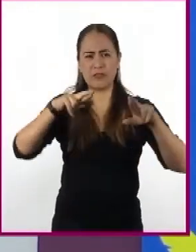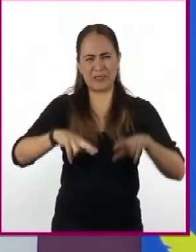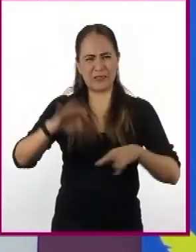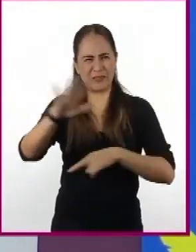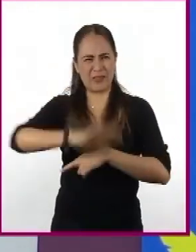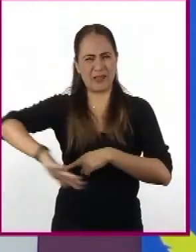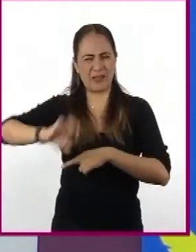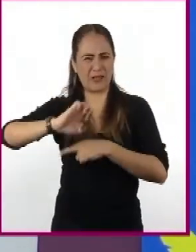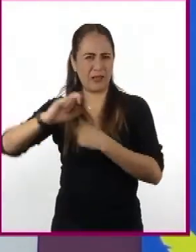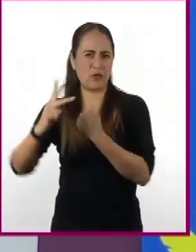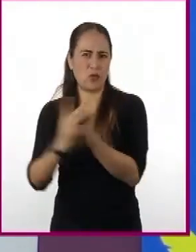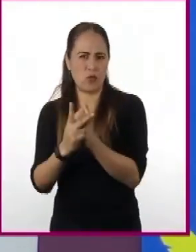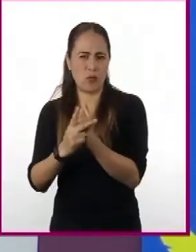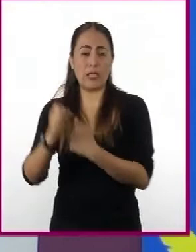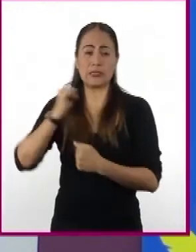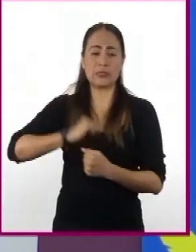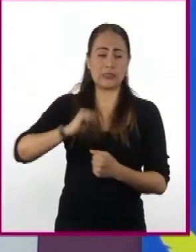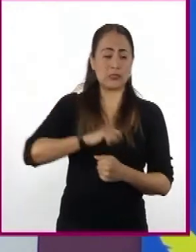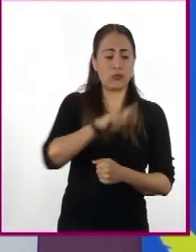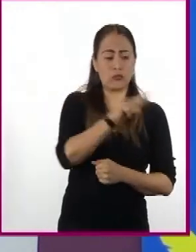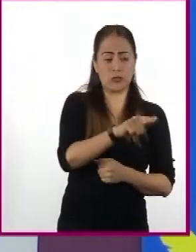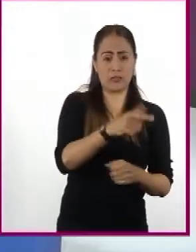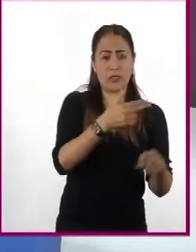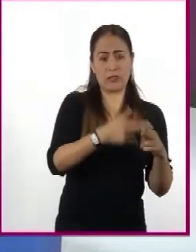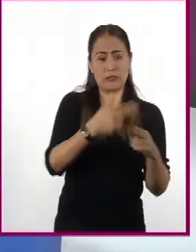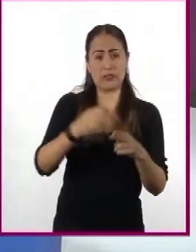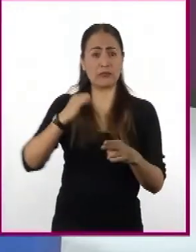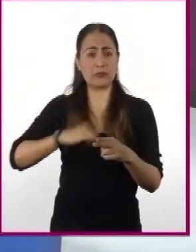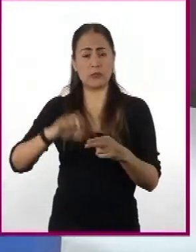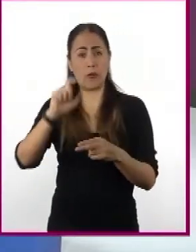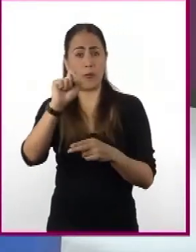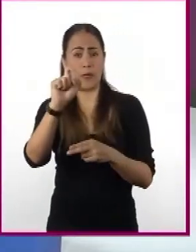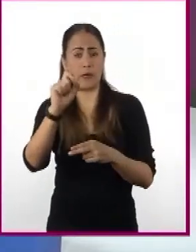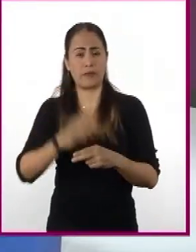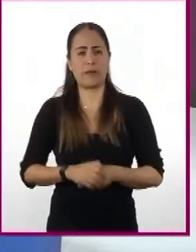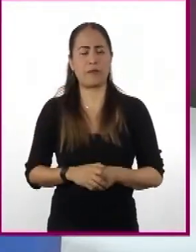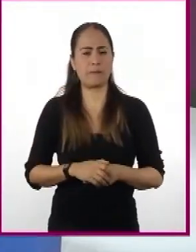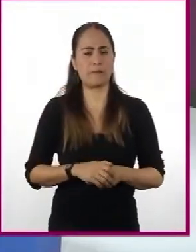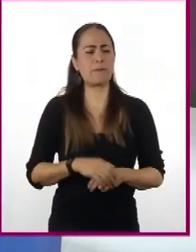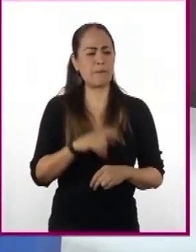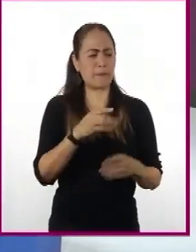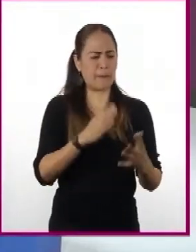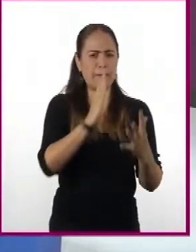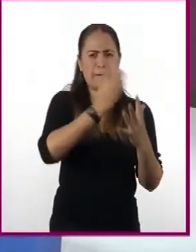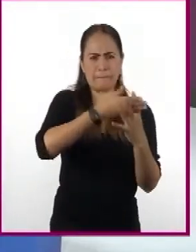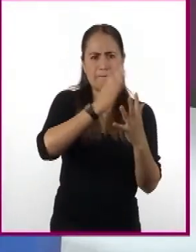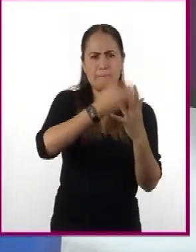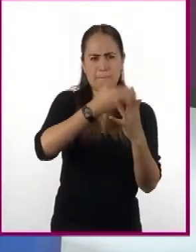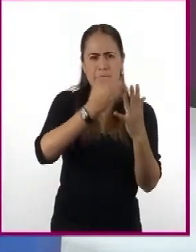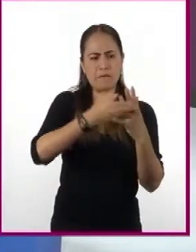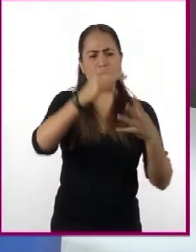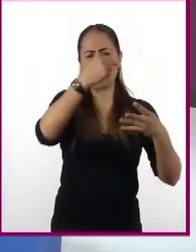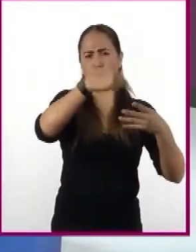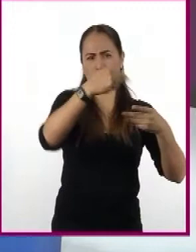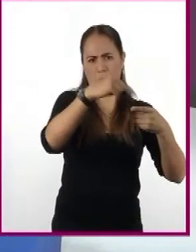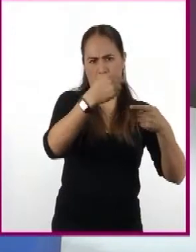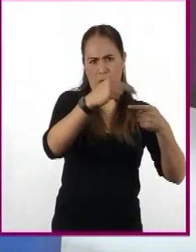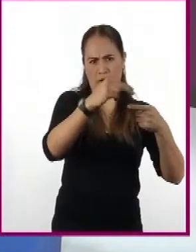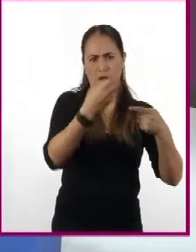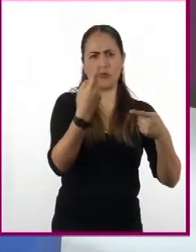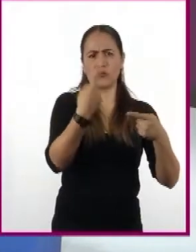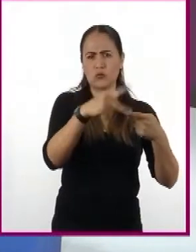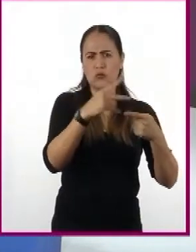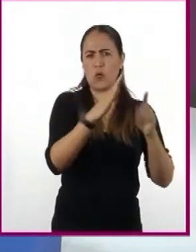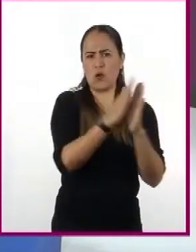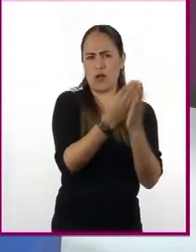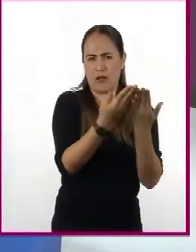europea, desde el siglo VII hasta el siglo XX? Cada una de las entradas incluye el nombre del autor y de su obra